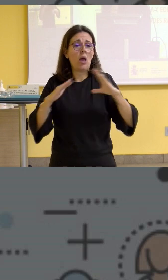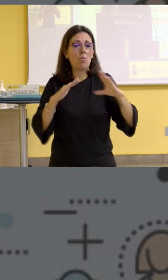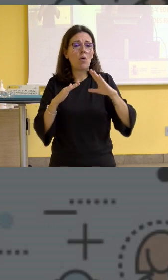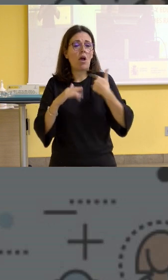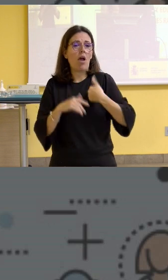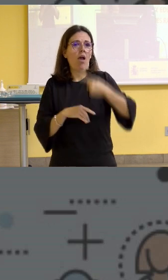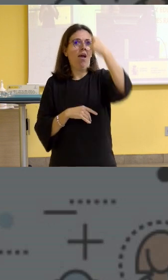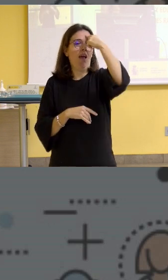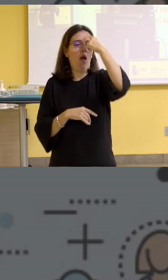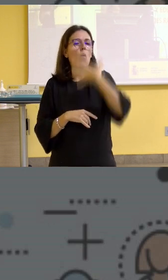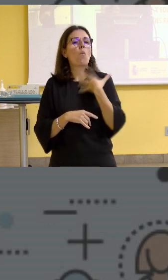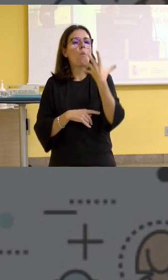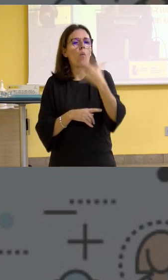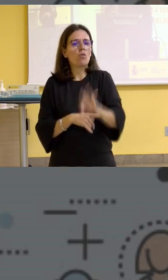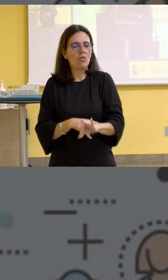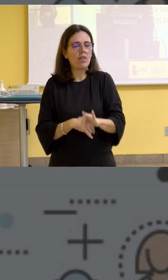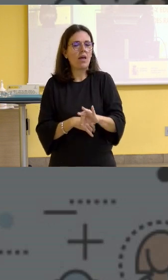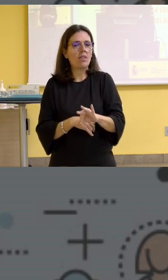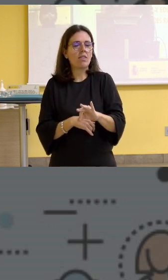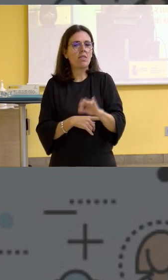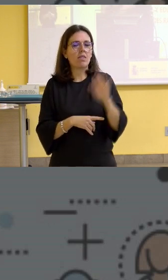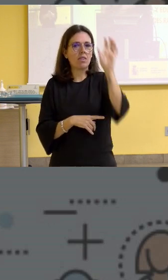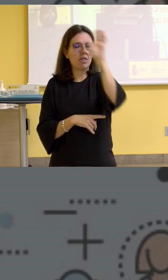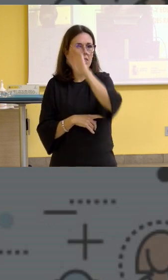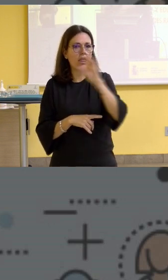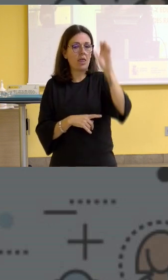en mente la posibilidad de que la ciencia